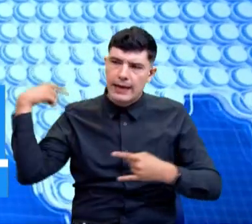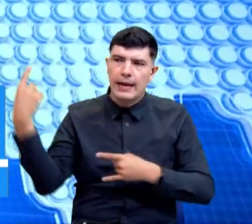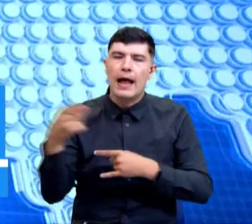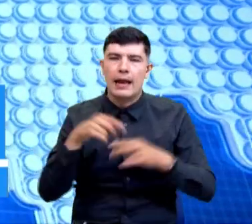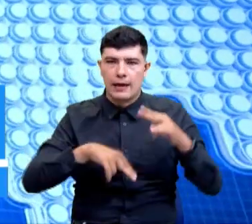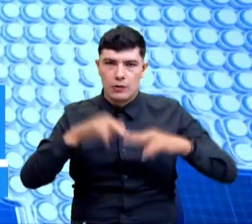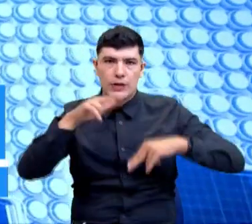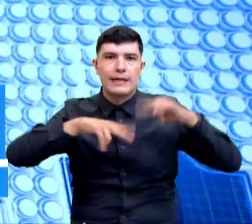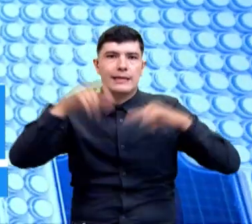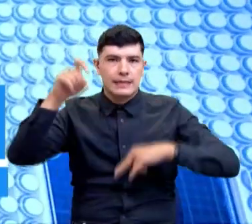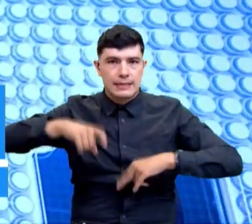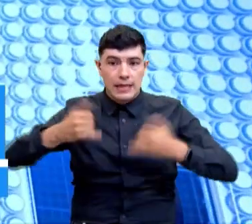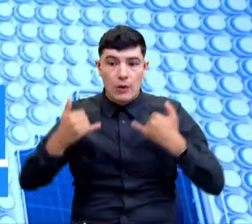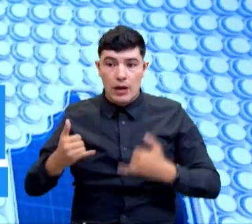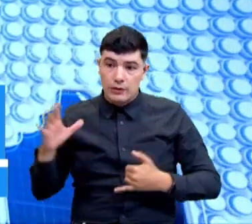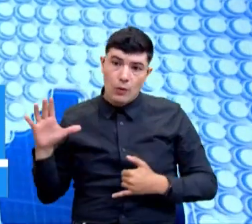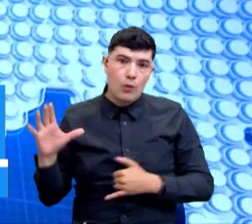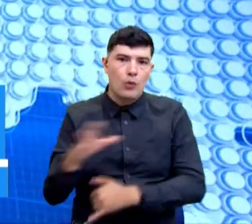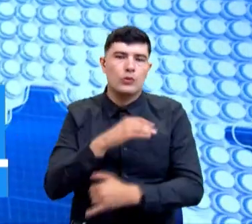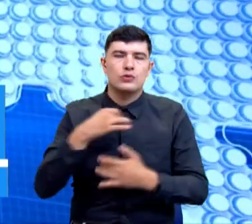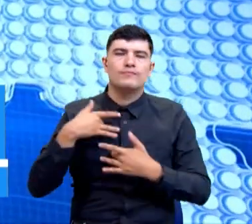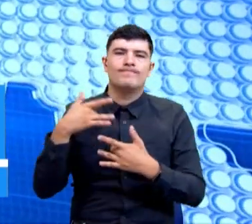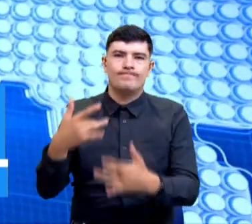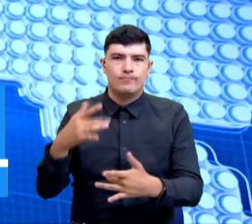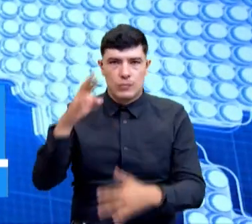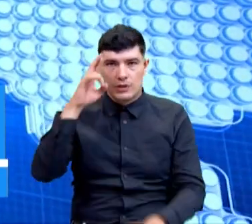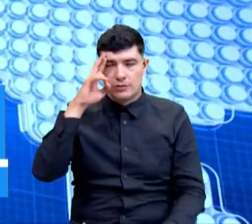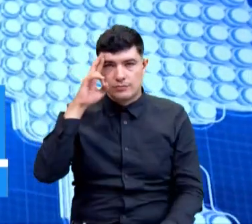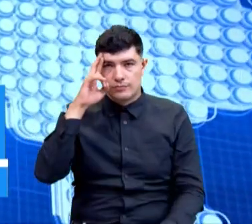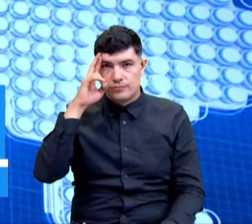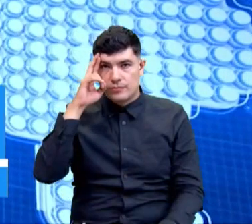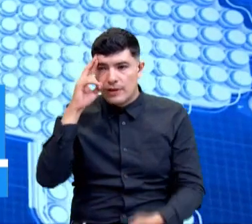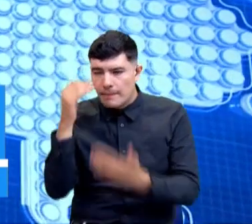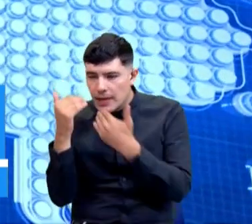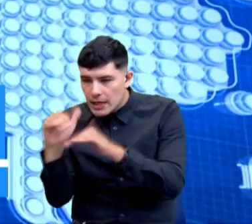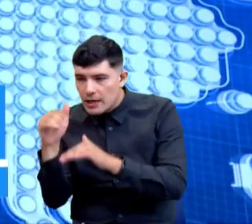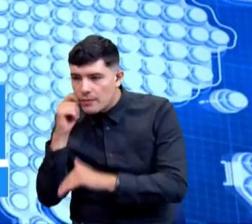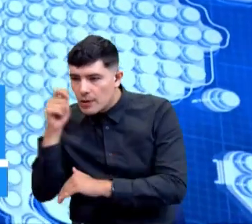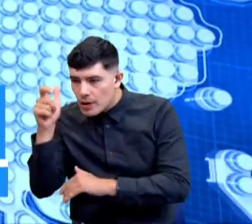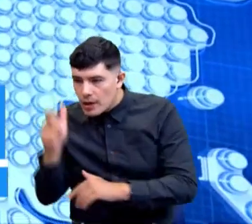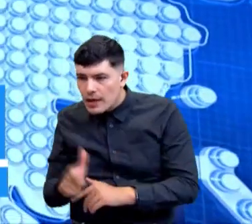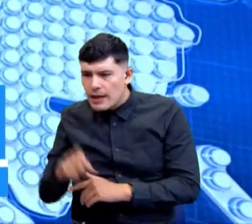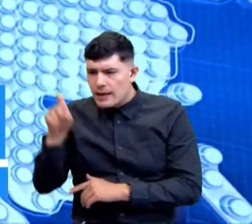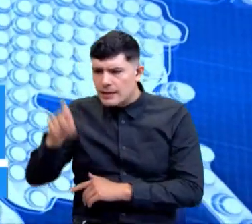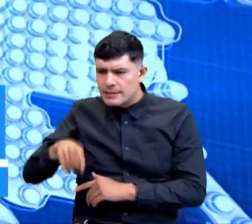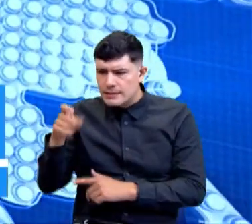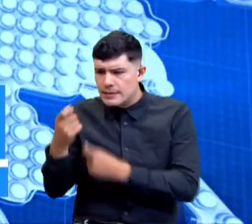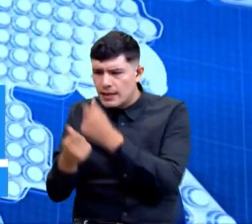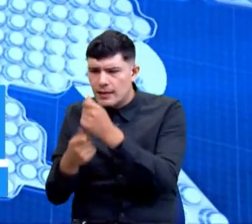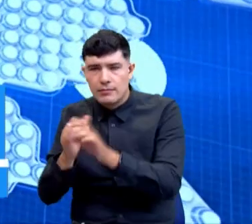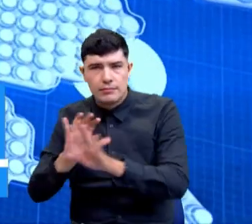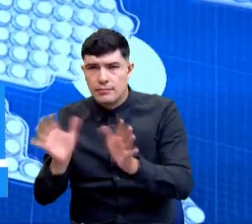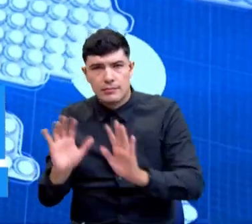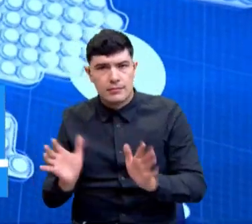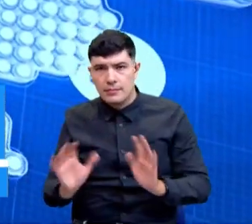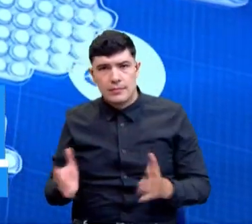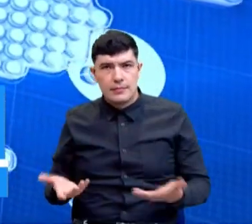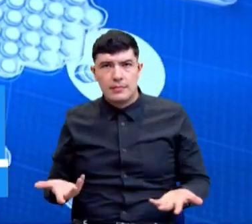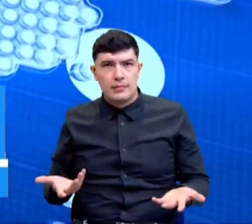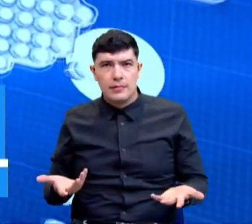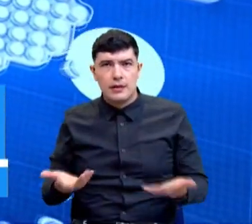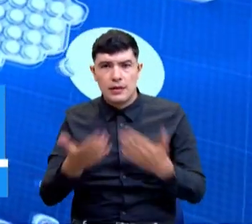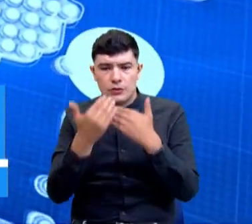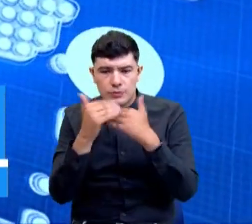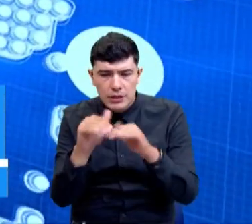todos tenemos que poner de nuestra parte. Y los mínimos humanitarios no necesitan negociación. Los